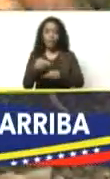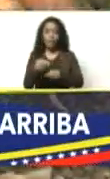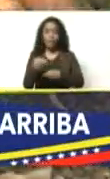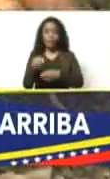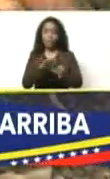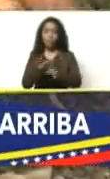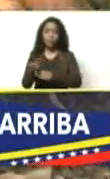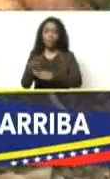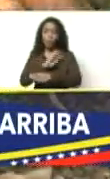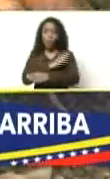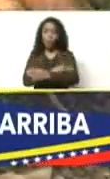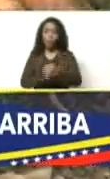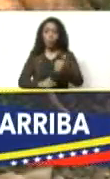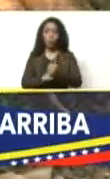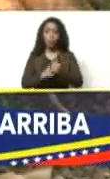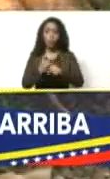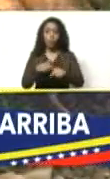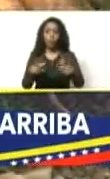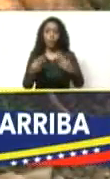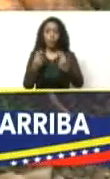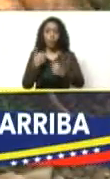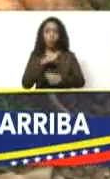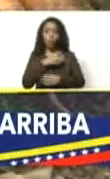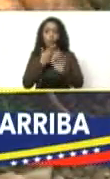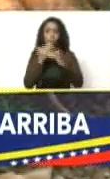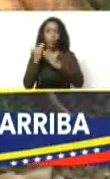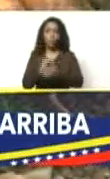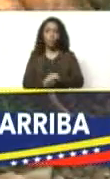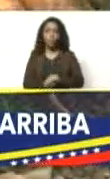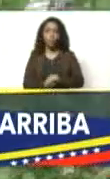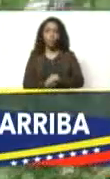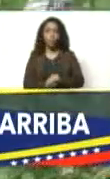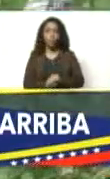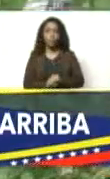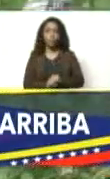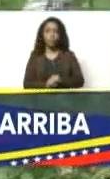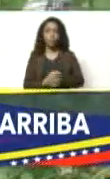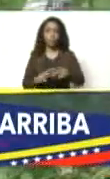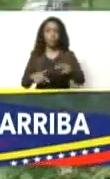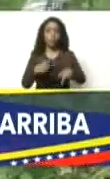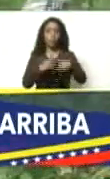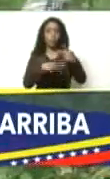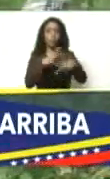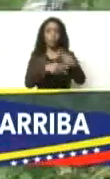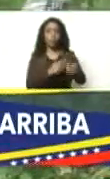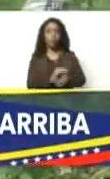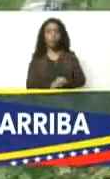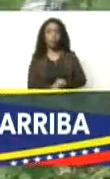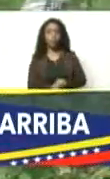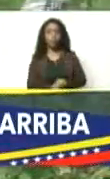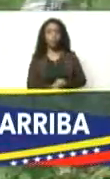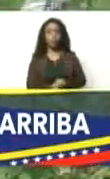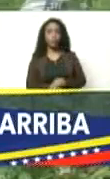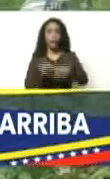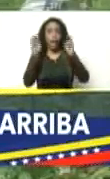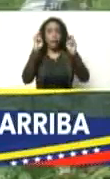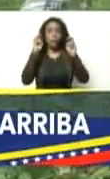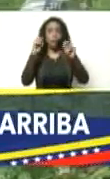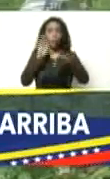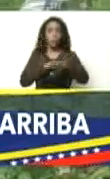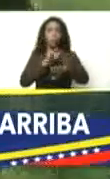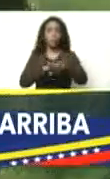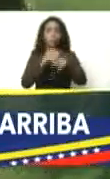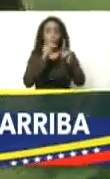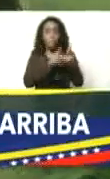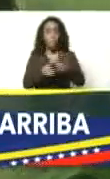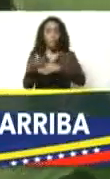damos fortalecimiento y crecimiento económico a nuestras comunidades. Los productores, en concordancia con lo que es el plan,